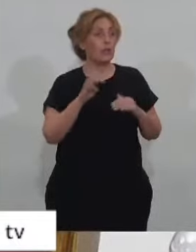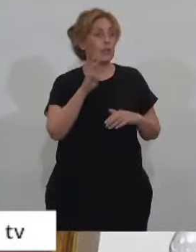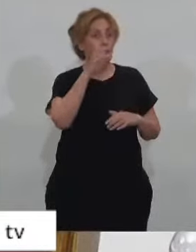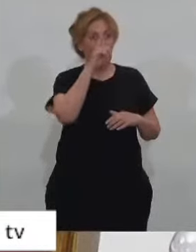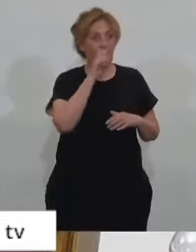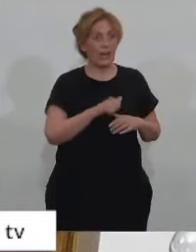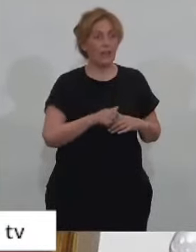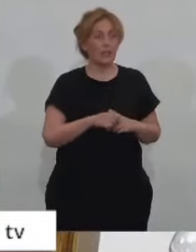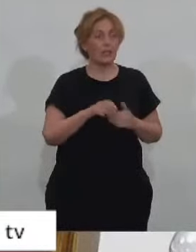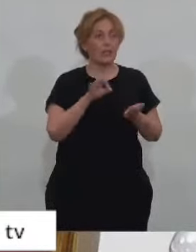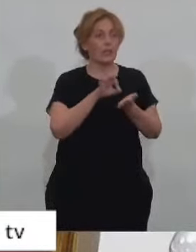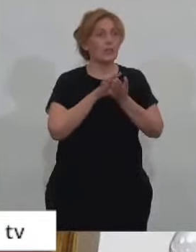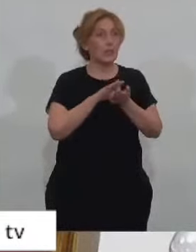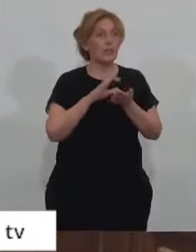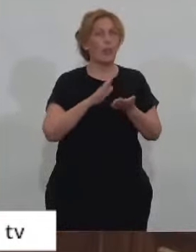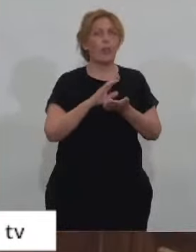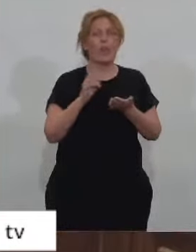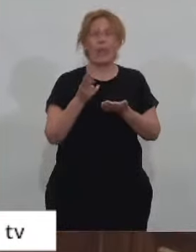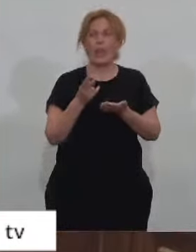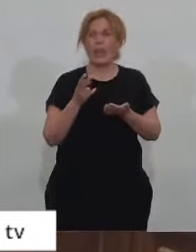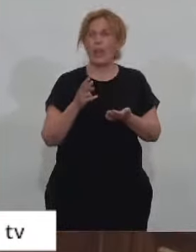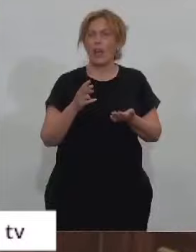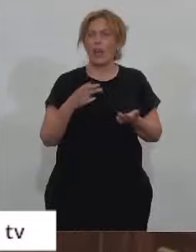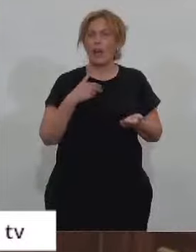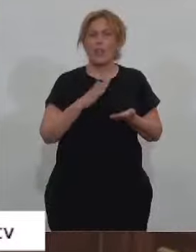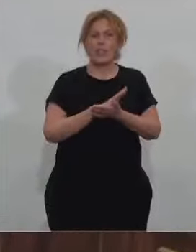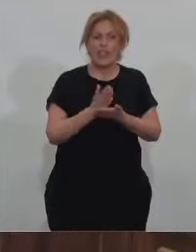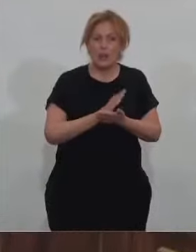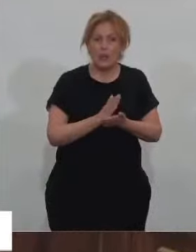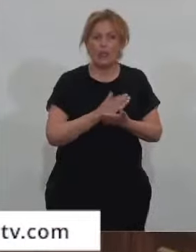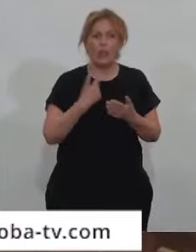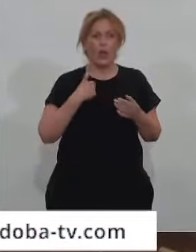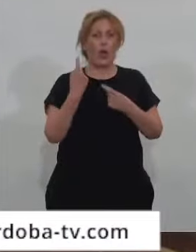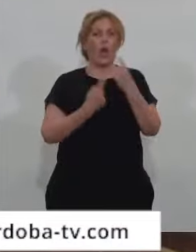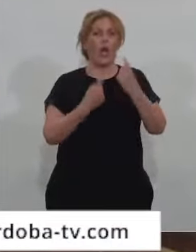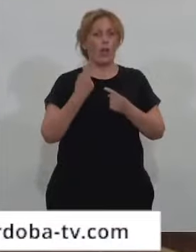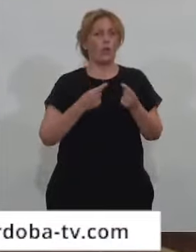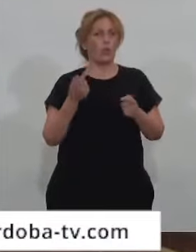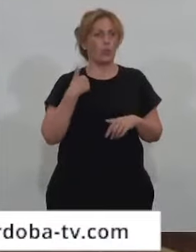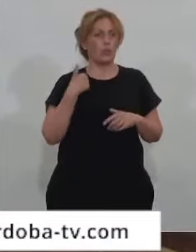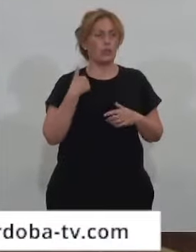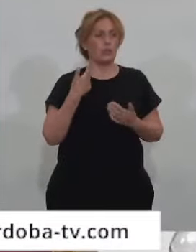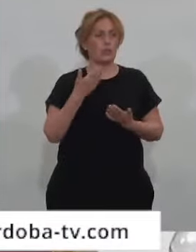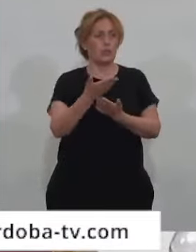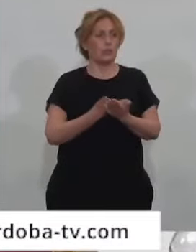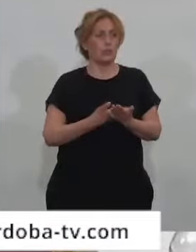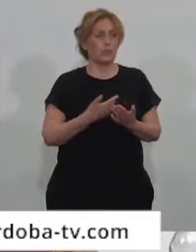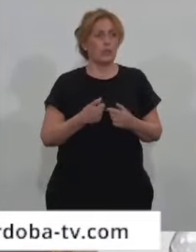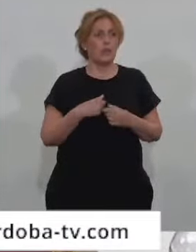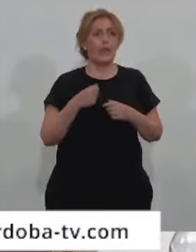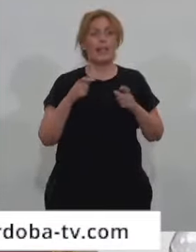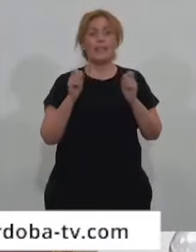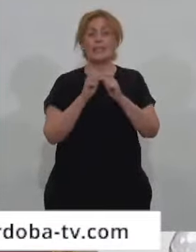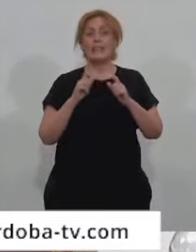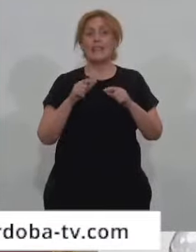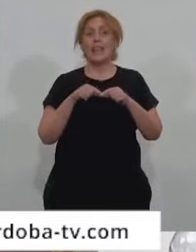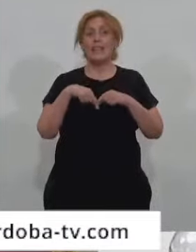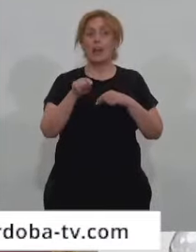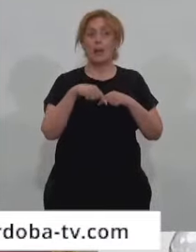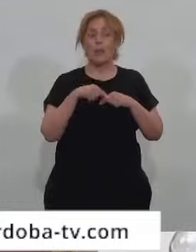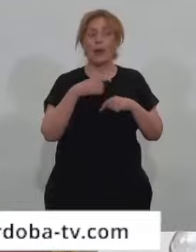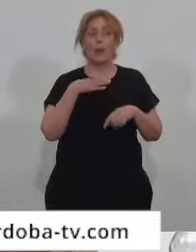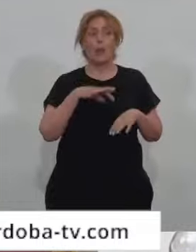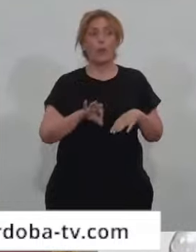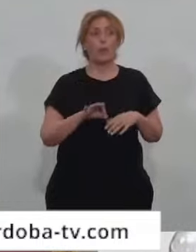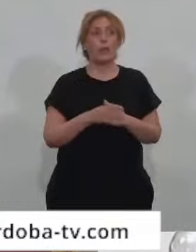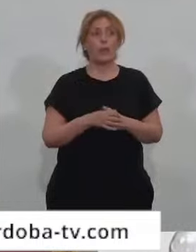está trabajando y se están dando salida a las solicitudes de teletrabajo, en tanto en cuanto podemos nosotros aprobar el reglamento.